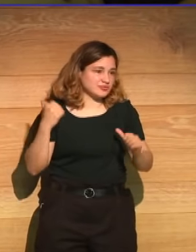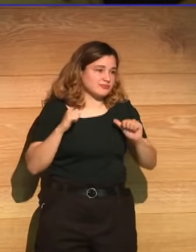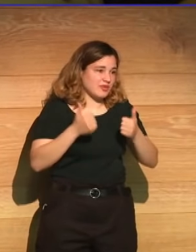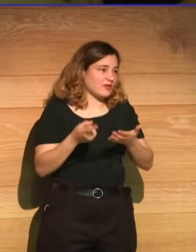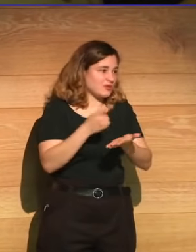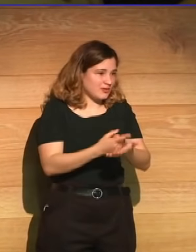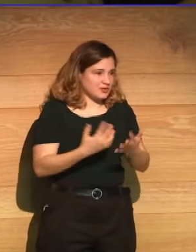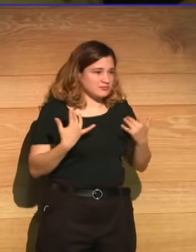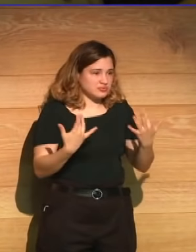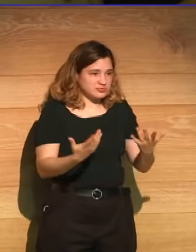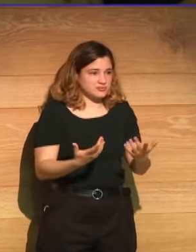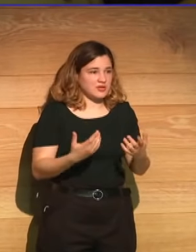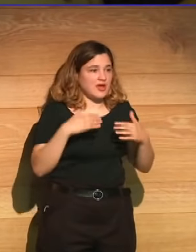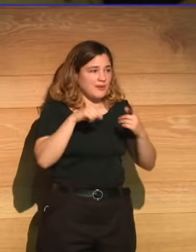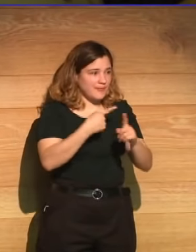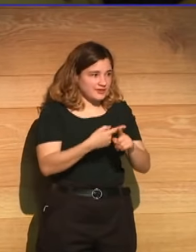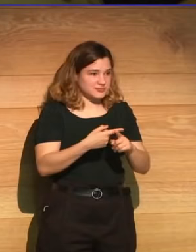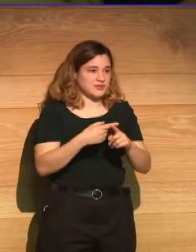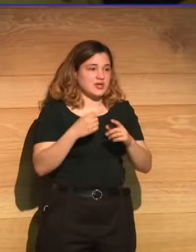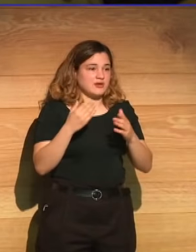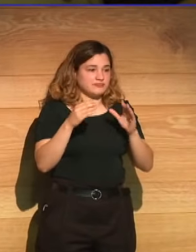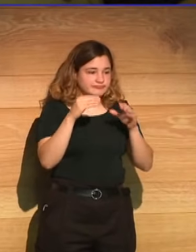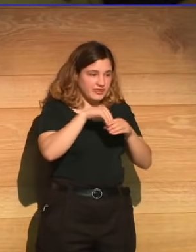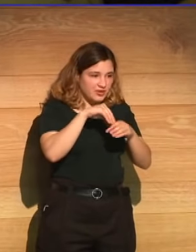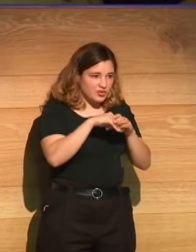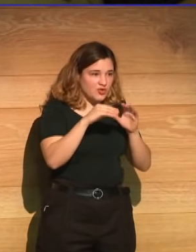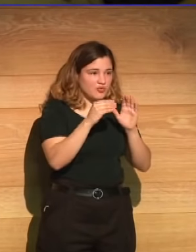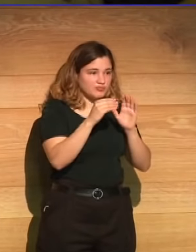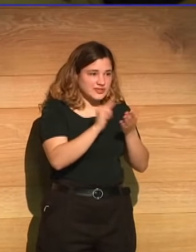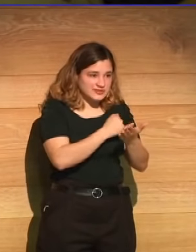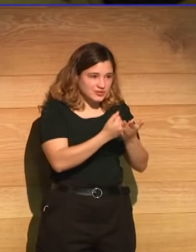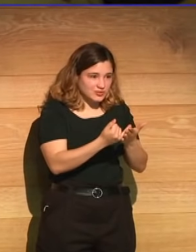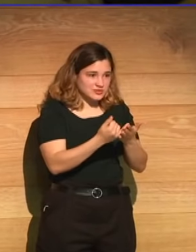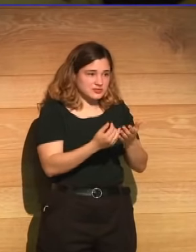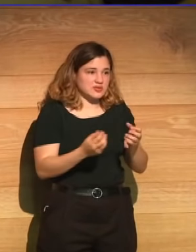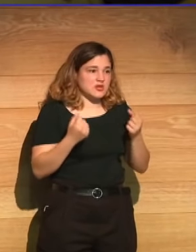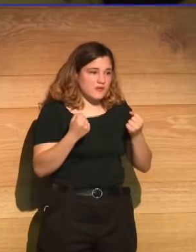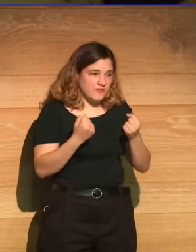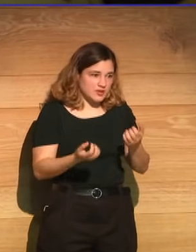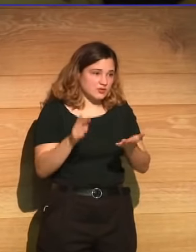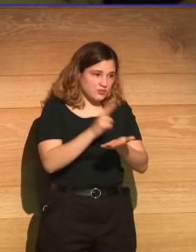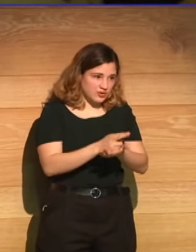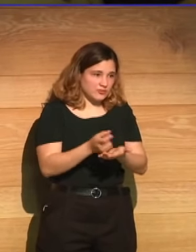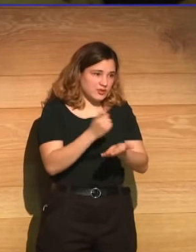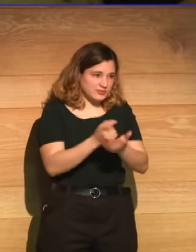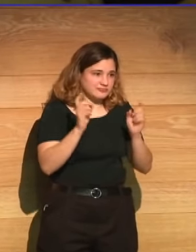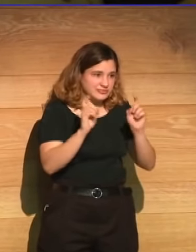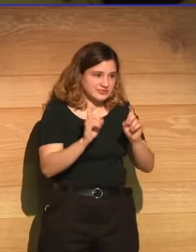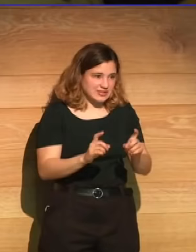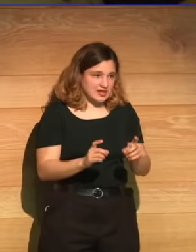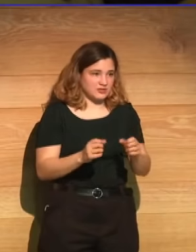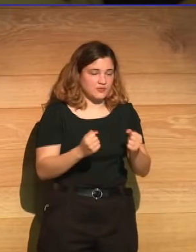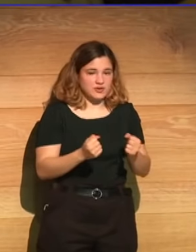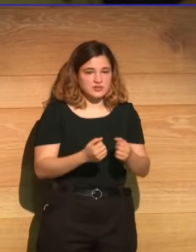reforzar ese contenido académico también con un contenido socioemocional, porque muchos de esos chicos, bueno, ya lo han dicho los profesores de primera mano,